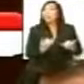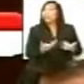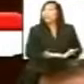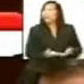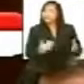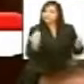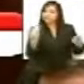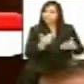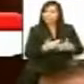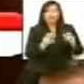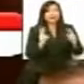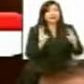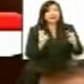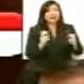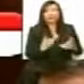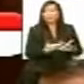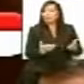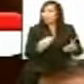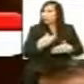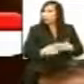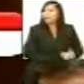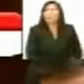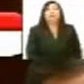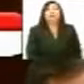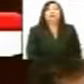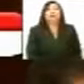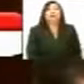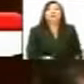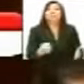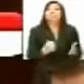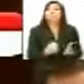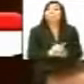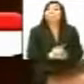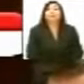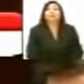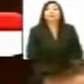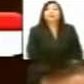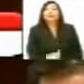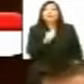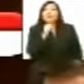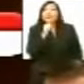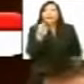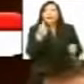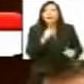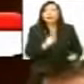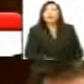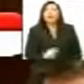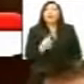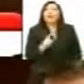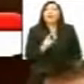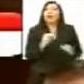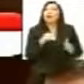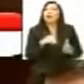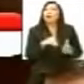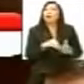estamos atorados en el tema de que no hay consecuencias, de la impunidad, de la falta de acuerdos para